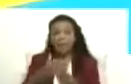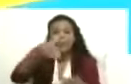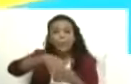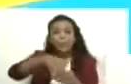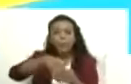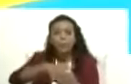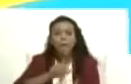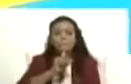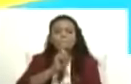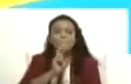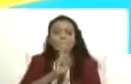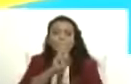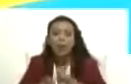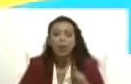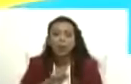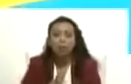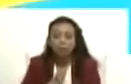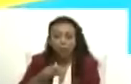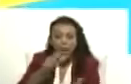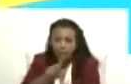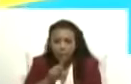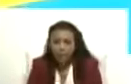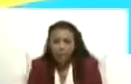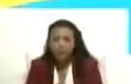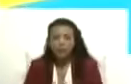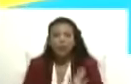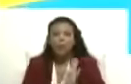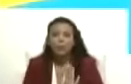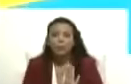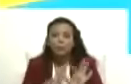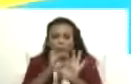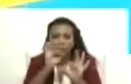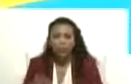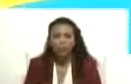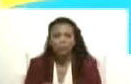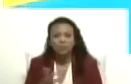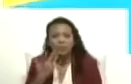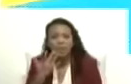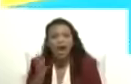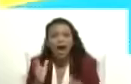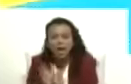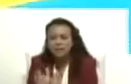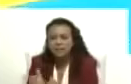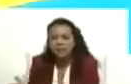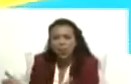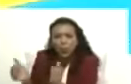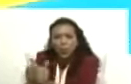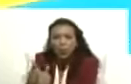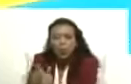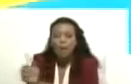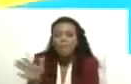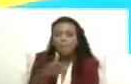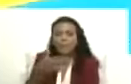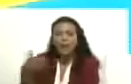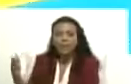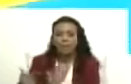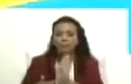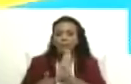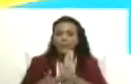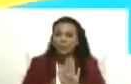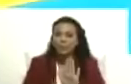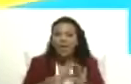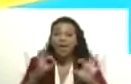votación por millones fue una expresión, fue como si estuviera allí nuestro tricolor, nuestra bandera,